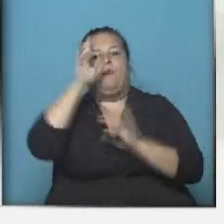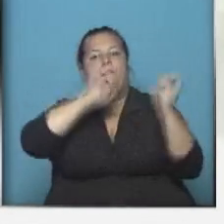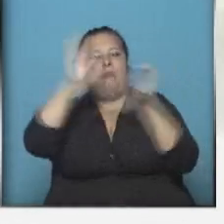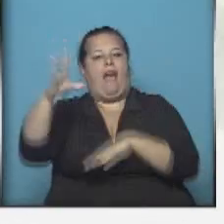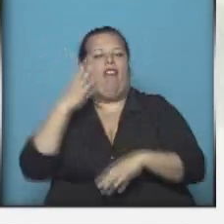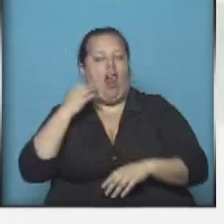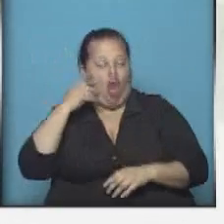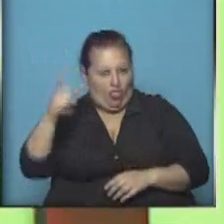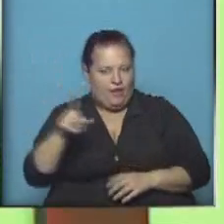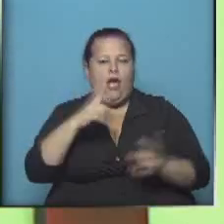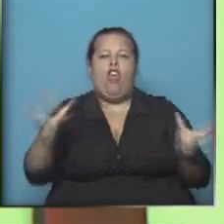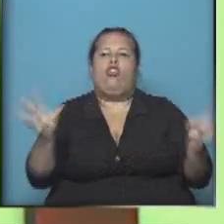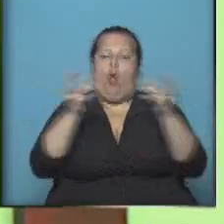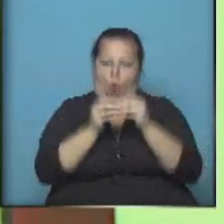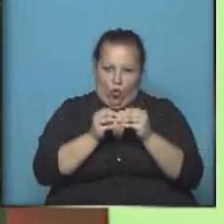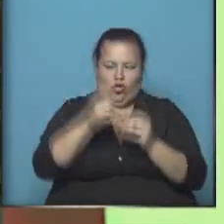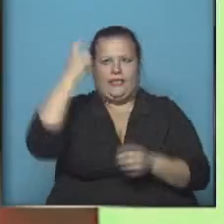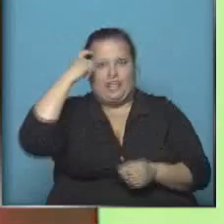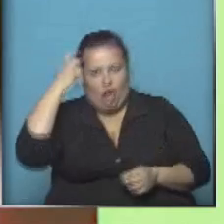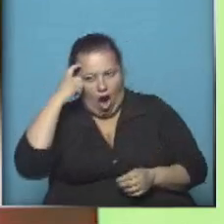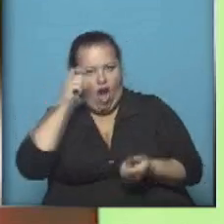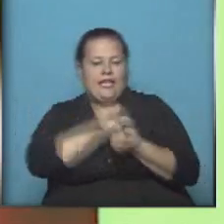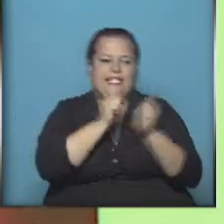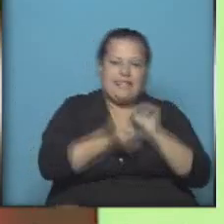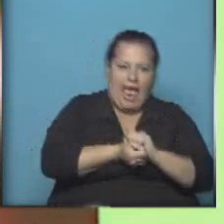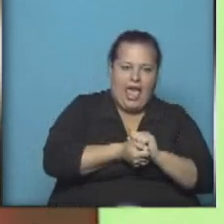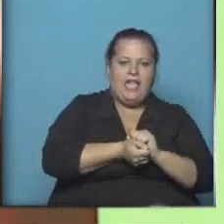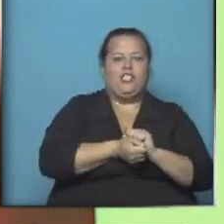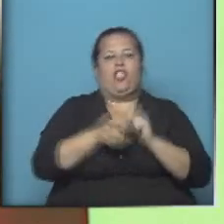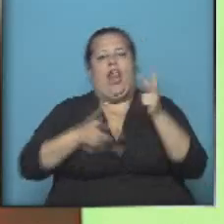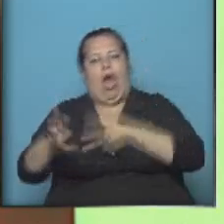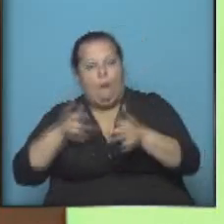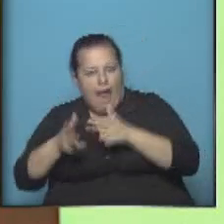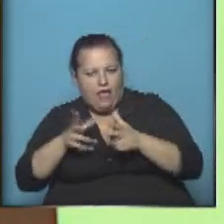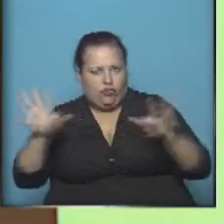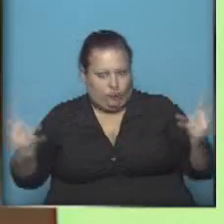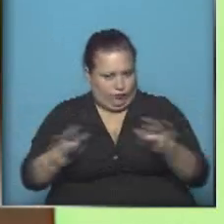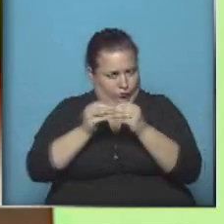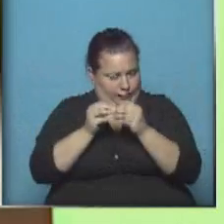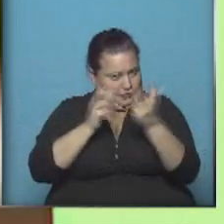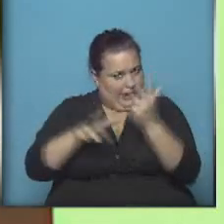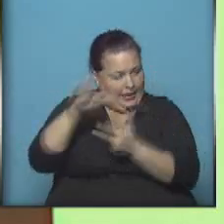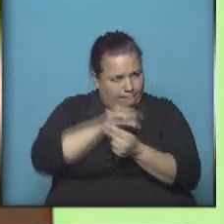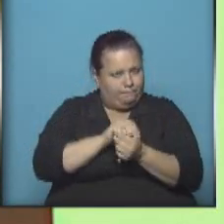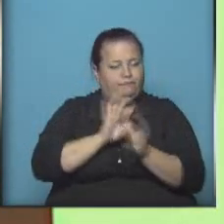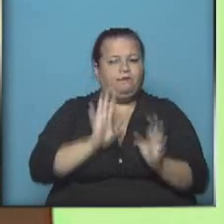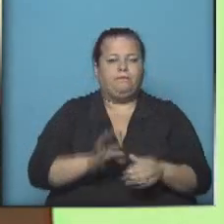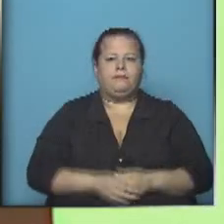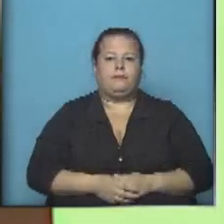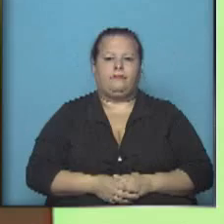nazismo. A ver, sumando ambas cosas, ¿no? La psiquiatría, la sexología, la alternativa de la cirugía.